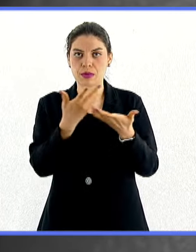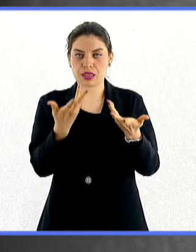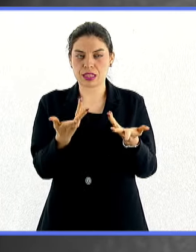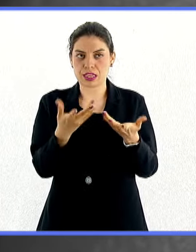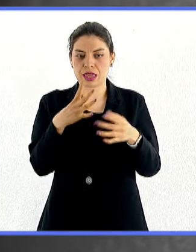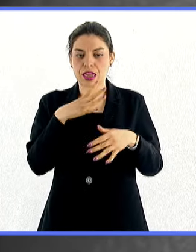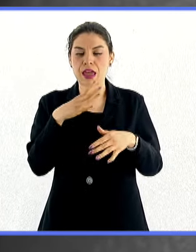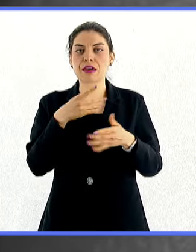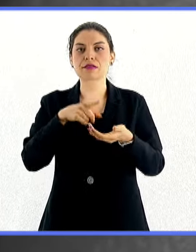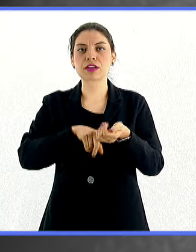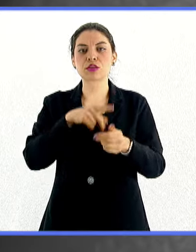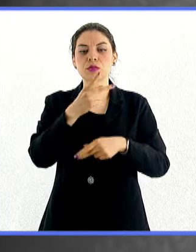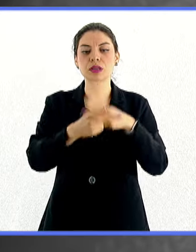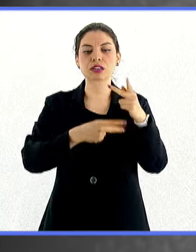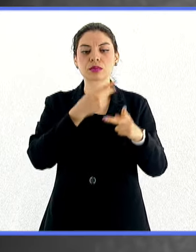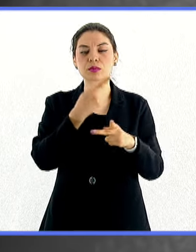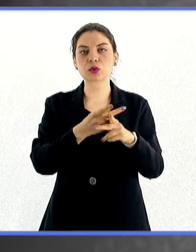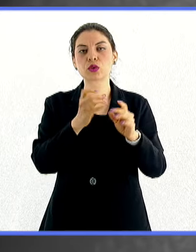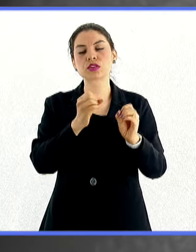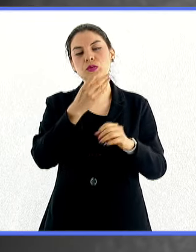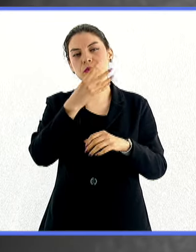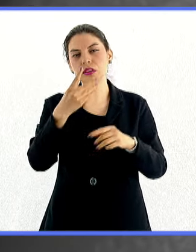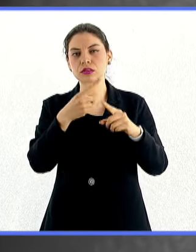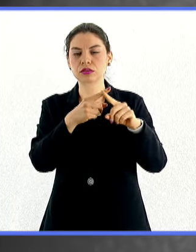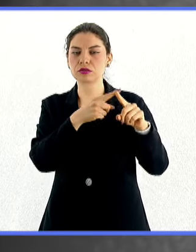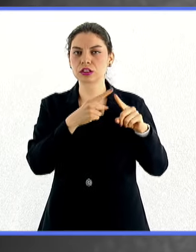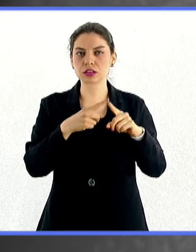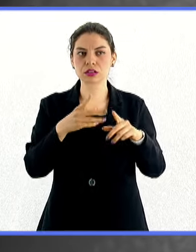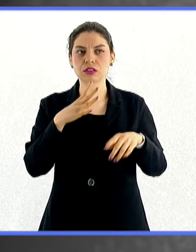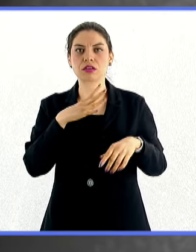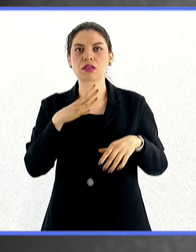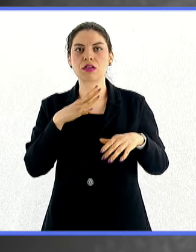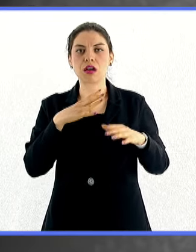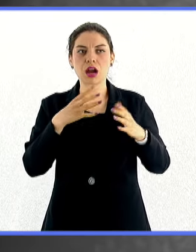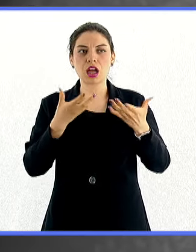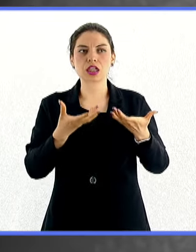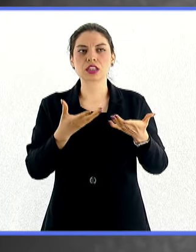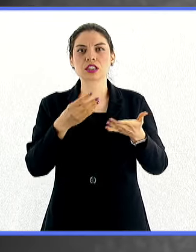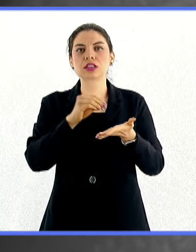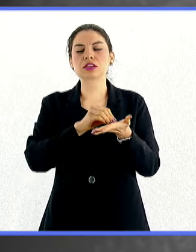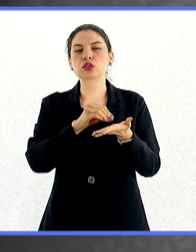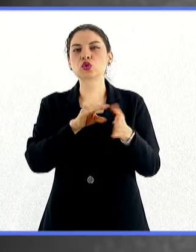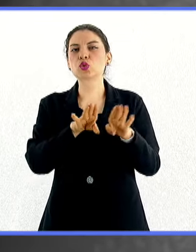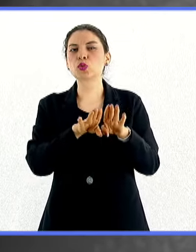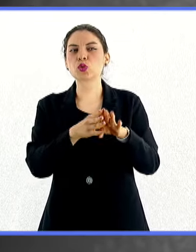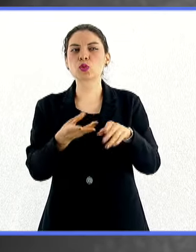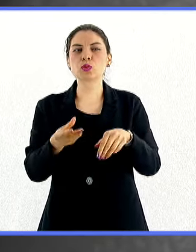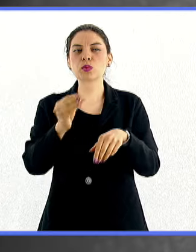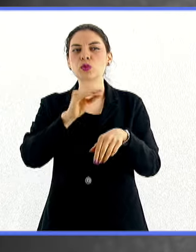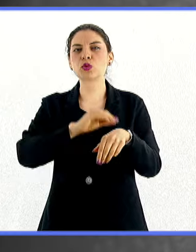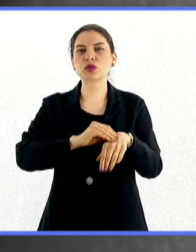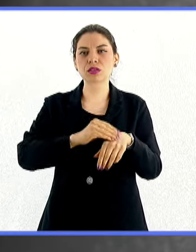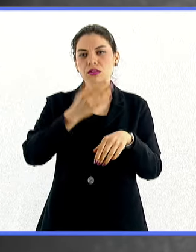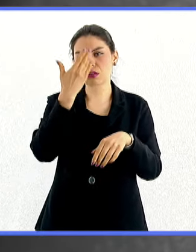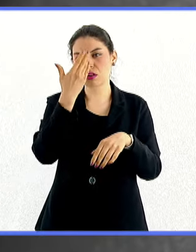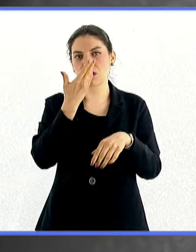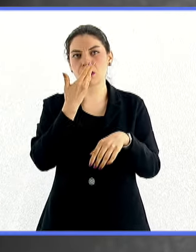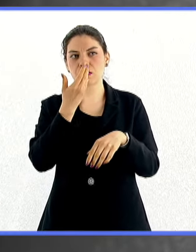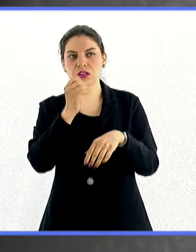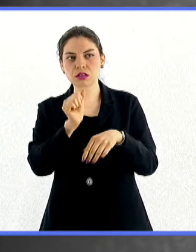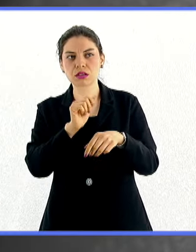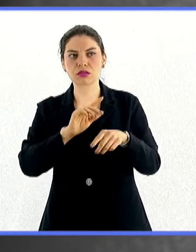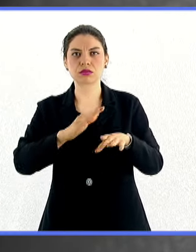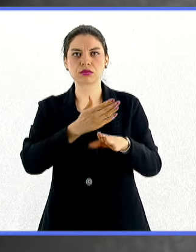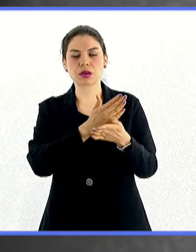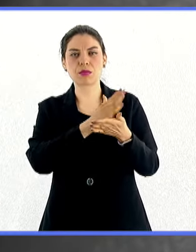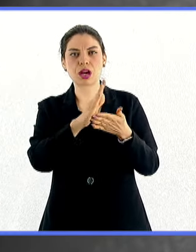tienen componentes ajenos a lo humano y que les dan además facultades adicionales.